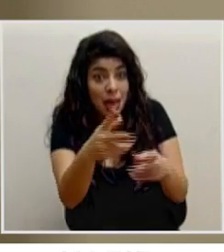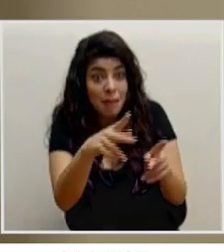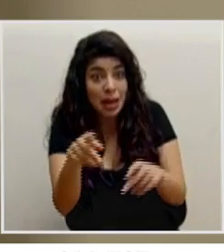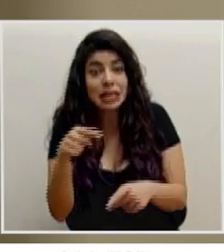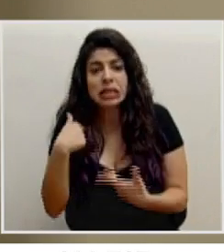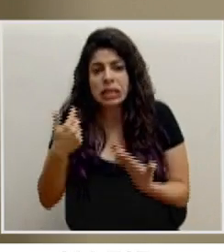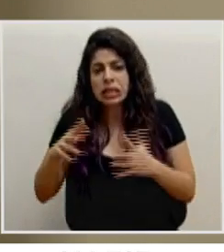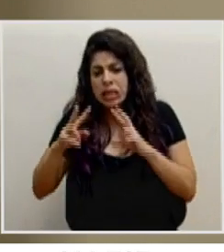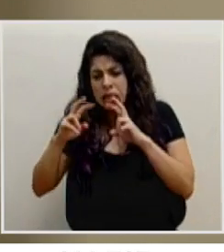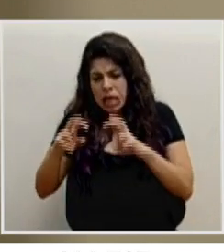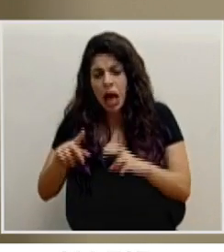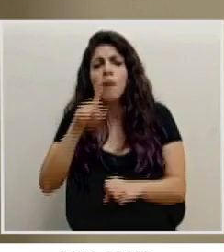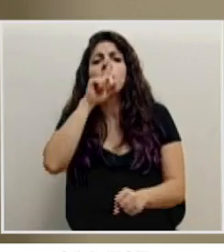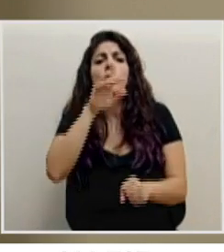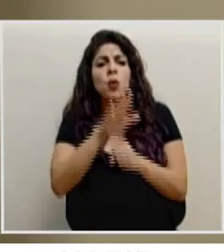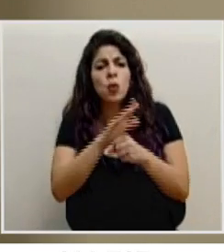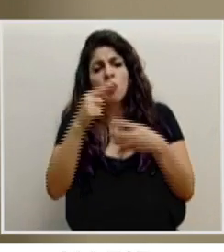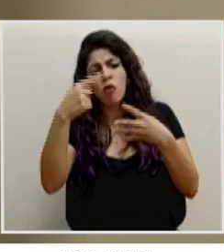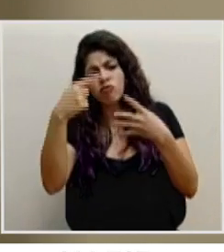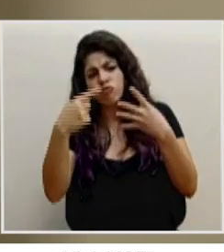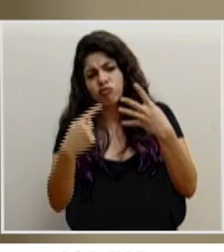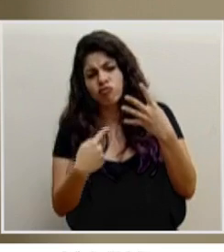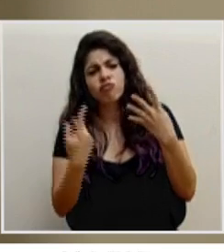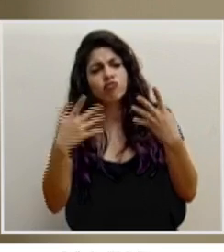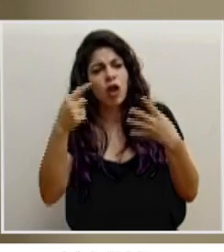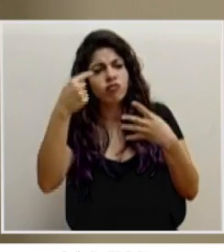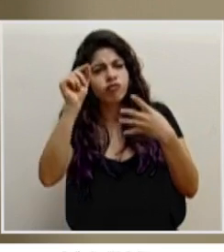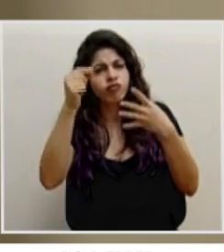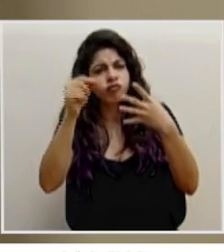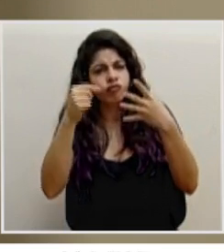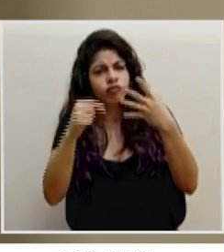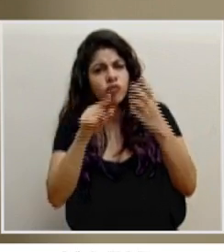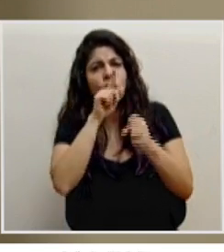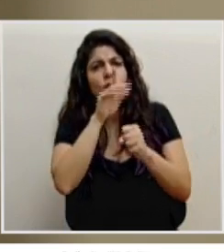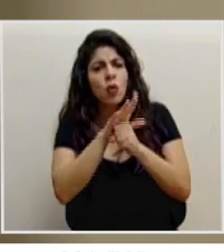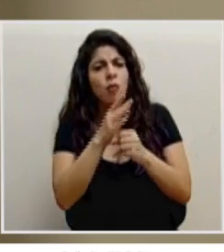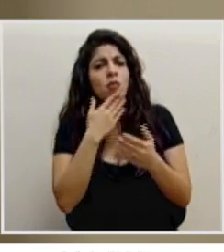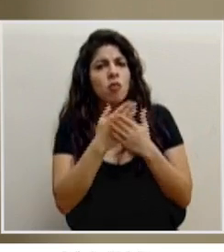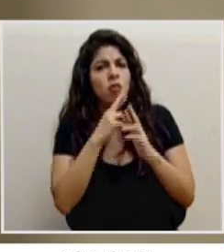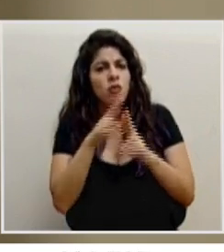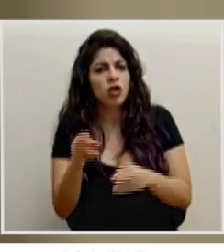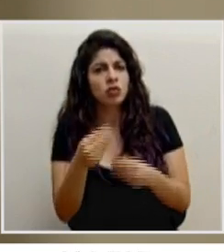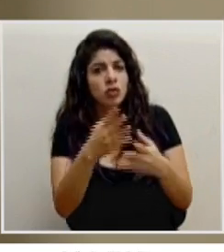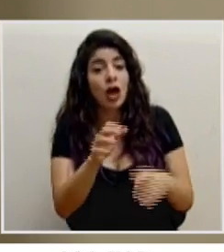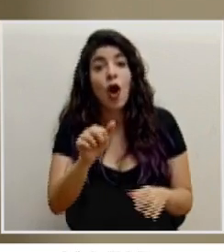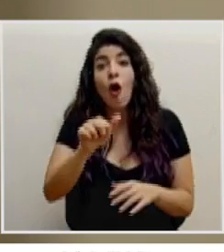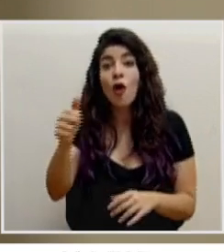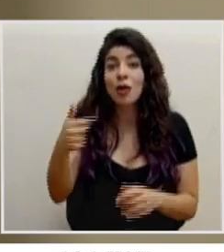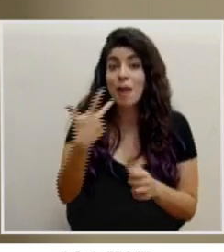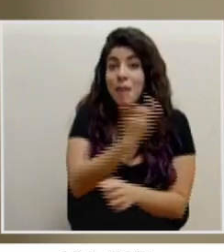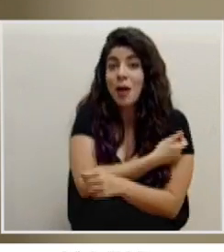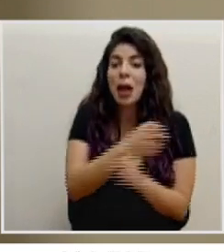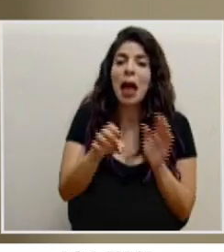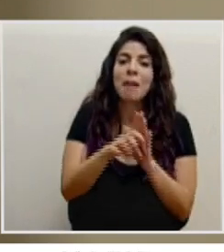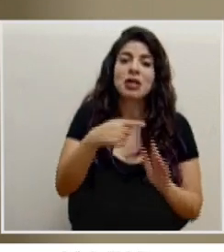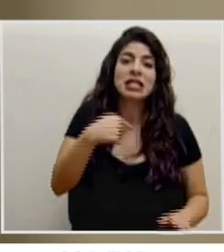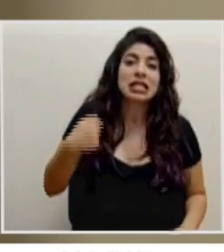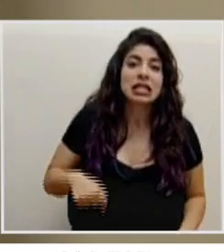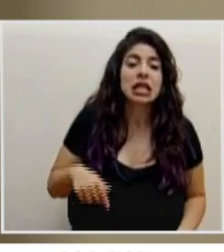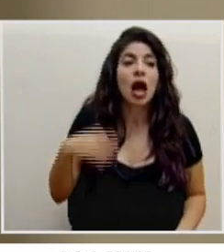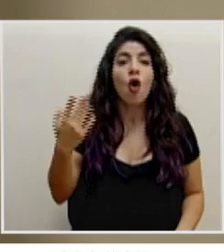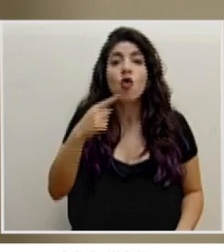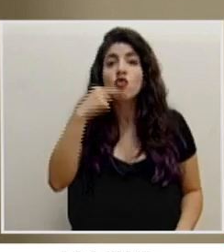es una vacuna que cumple con requisitos mínimos de seguridad y de eficacia. Otras vacunas, como las chinas o como la de